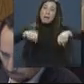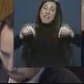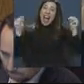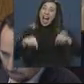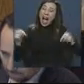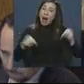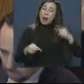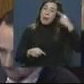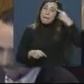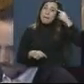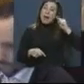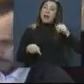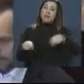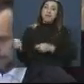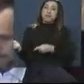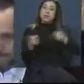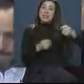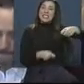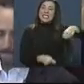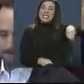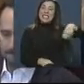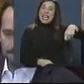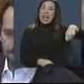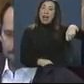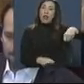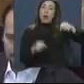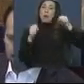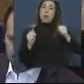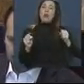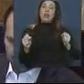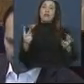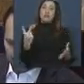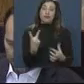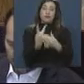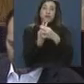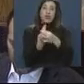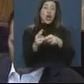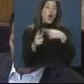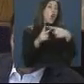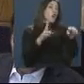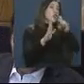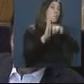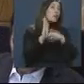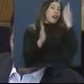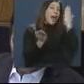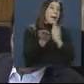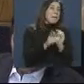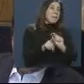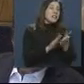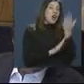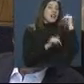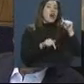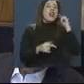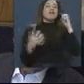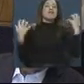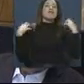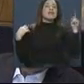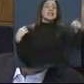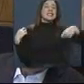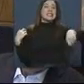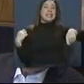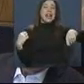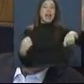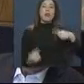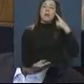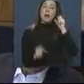ahora para que llegue al Senado y se pueda juntar con aquel que ya había iniciado su recorrido y hoy día está radicado allá. El